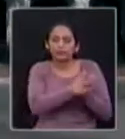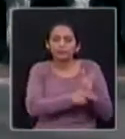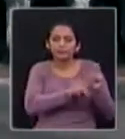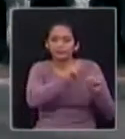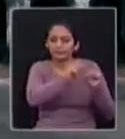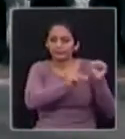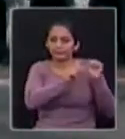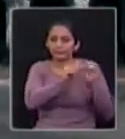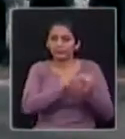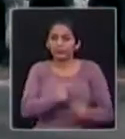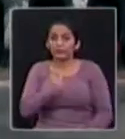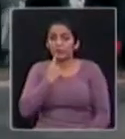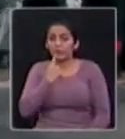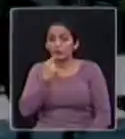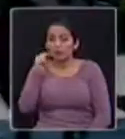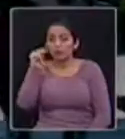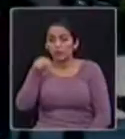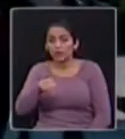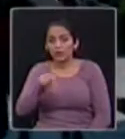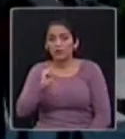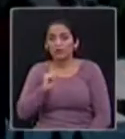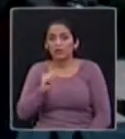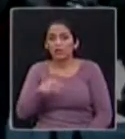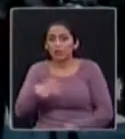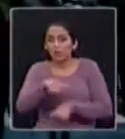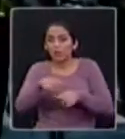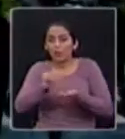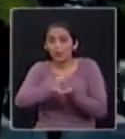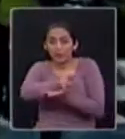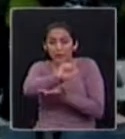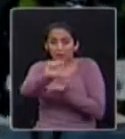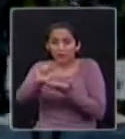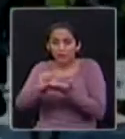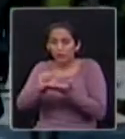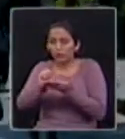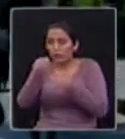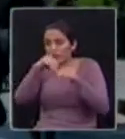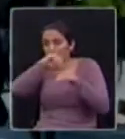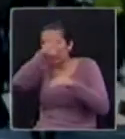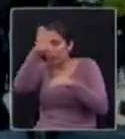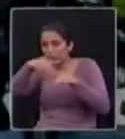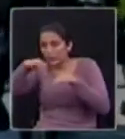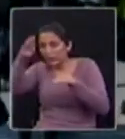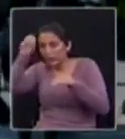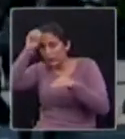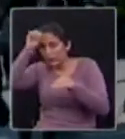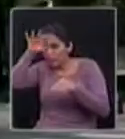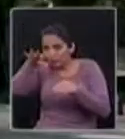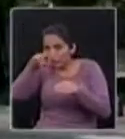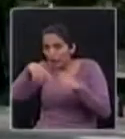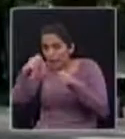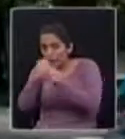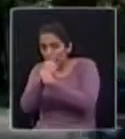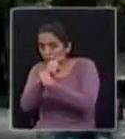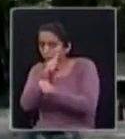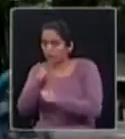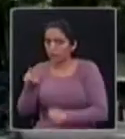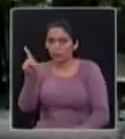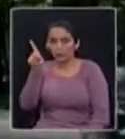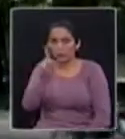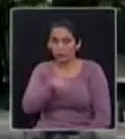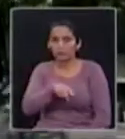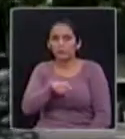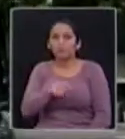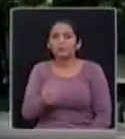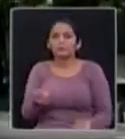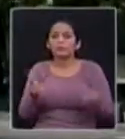que no permitirá ninguna actividad minera en las fuentes de agua y finalmente manifestó que el gerente general de Etapa, Iván P., implicado en el supuesto